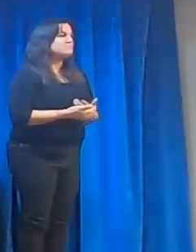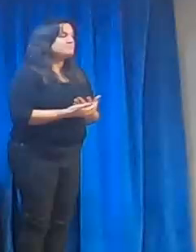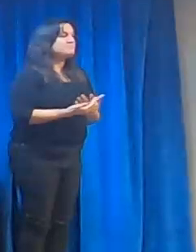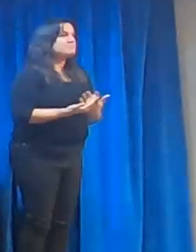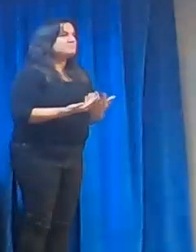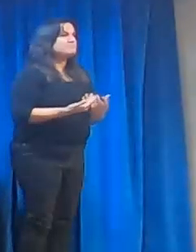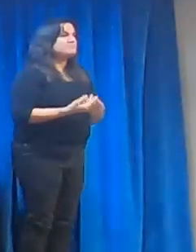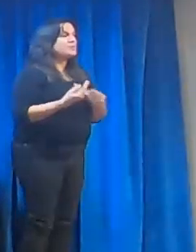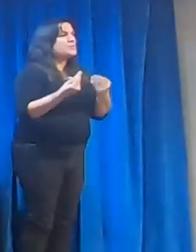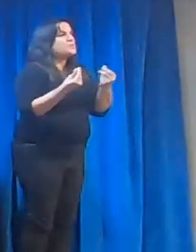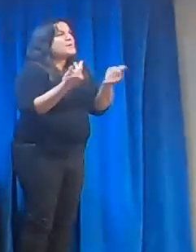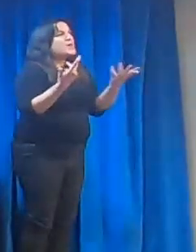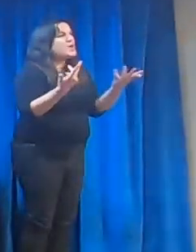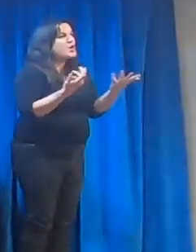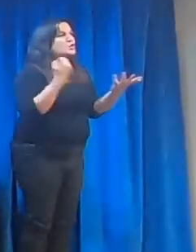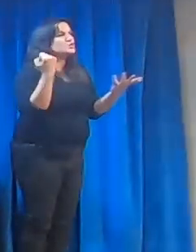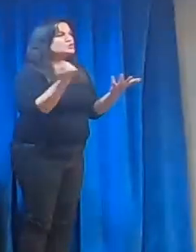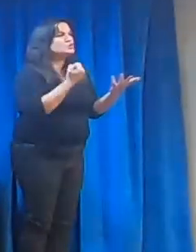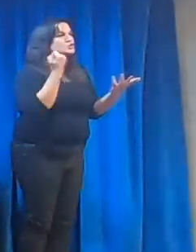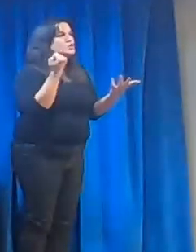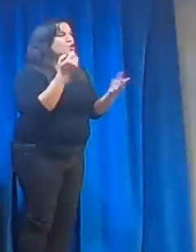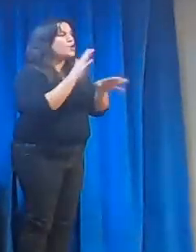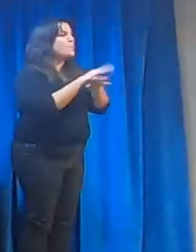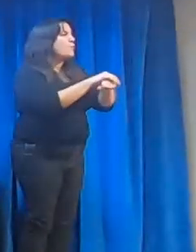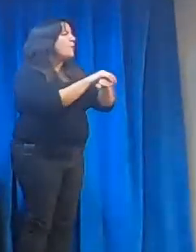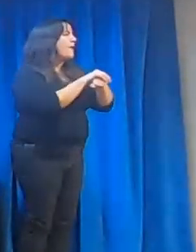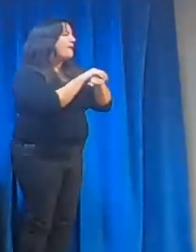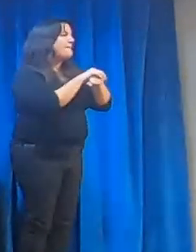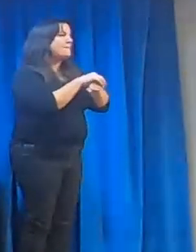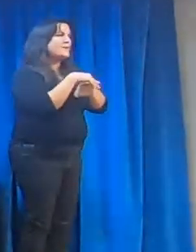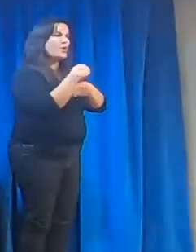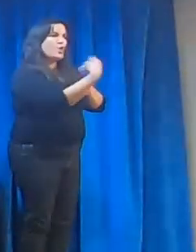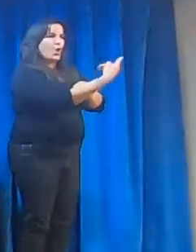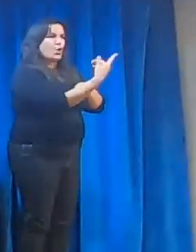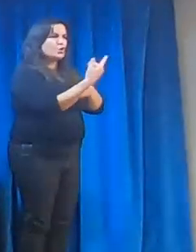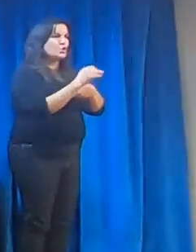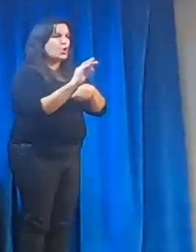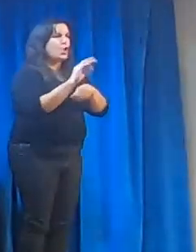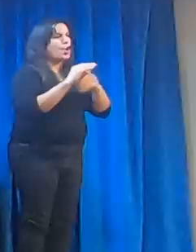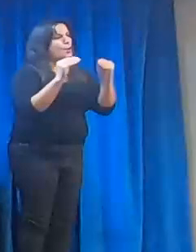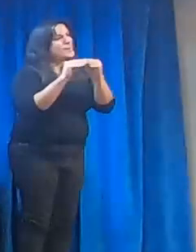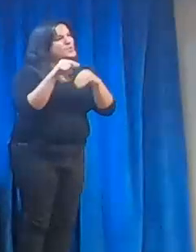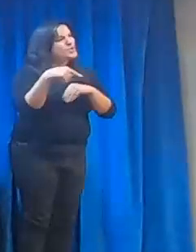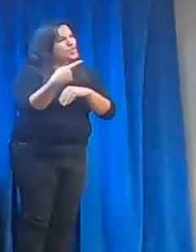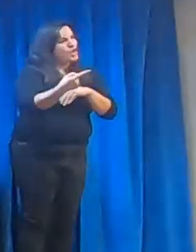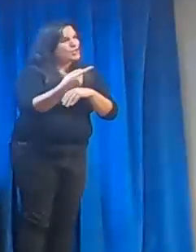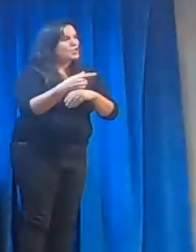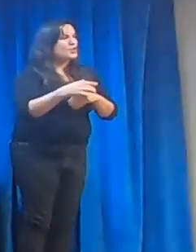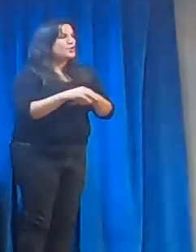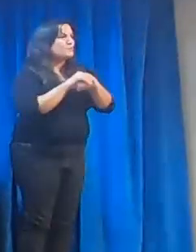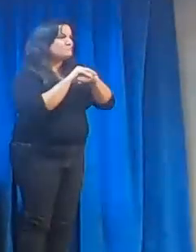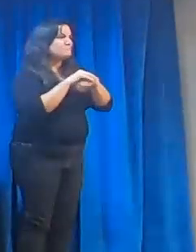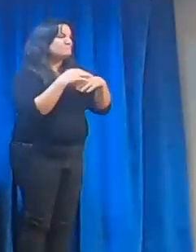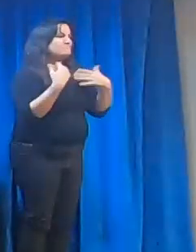tiene ser amigo del otro, compañero del otro, ¿no? O simplemente,